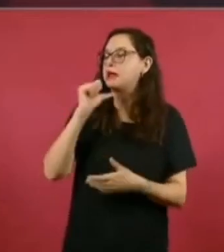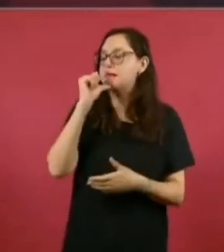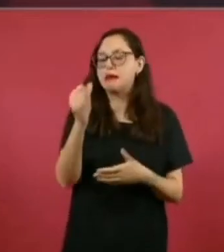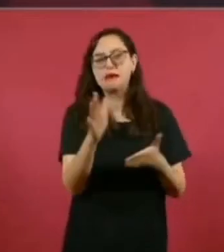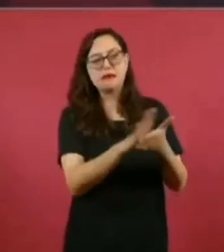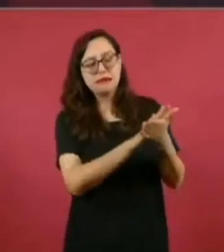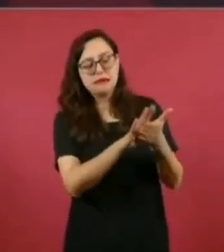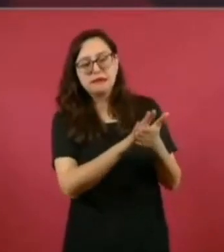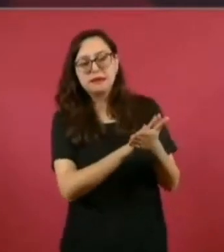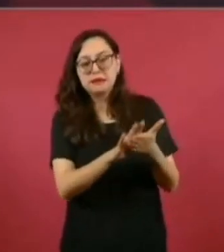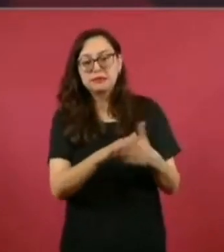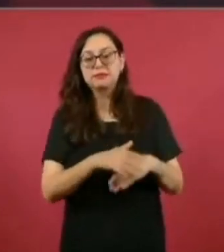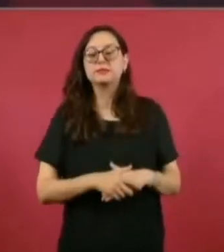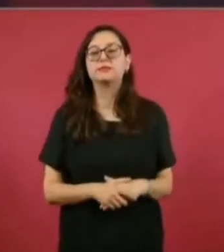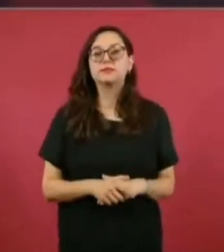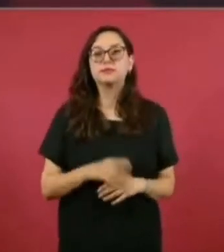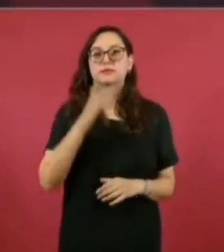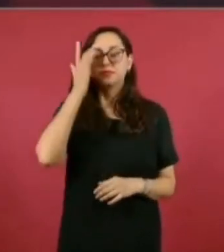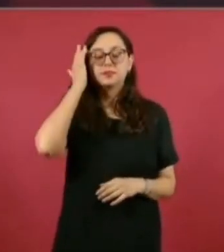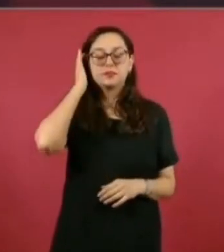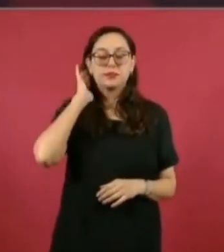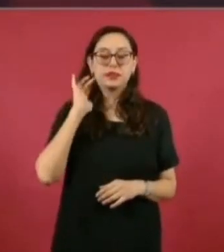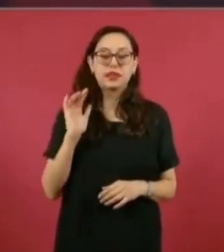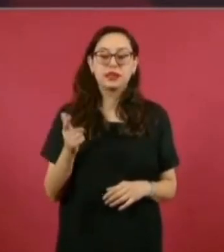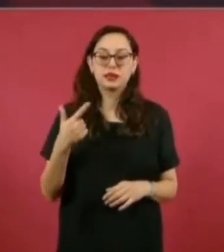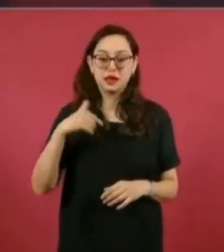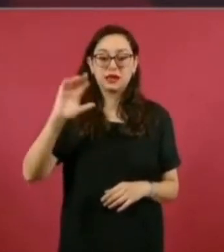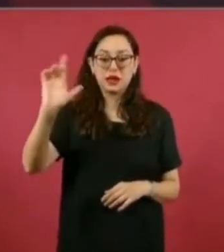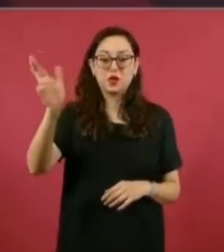Ajá. Me acuerdo que el dirigente